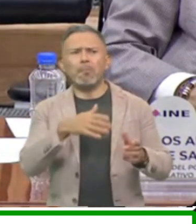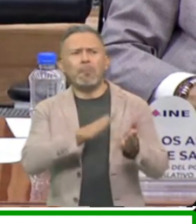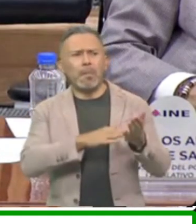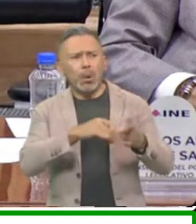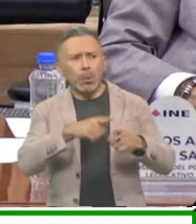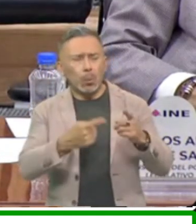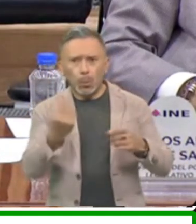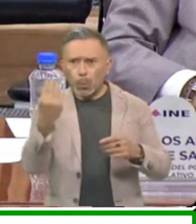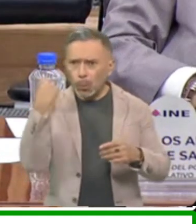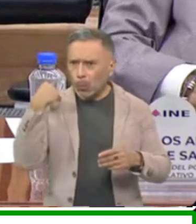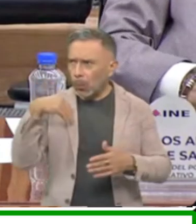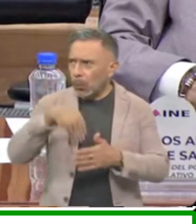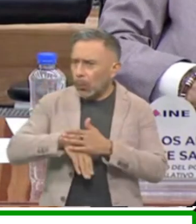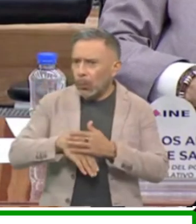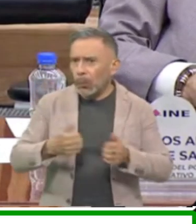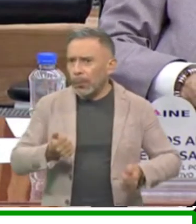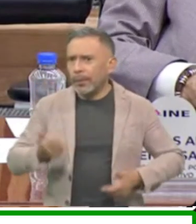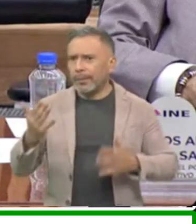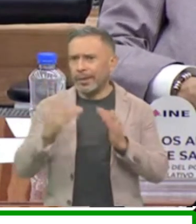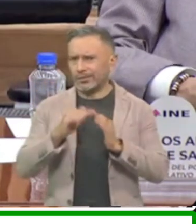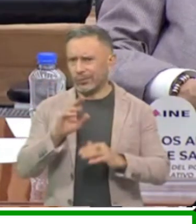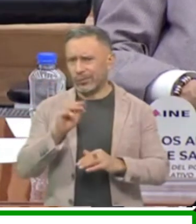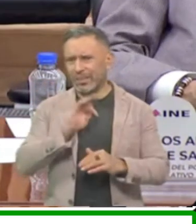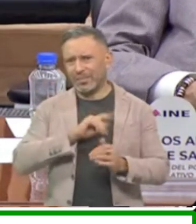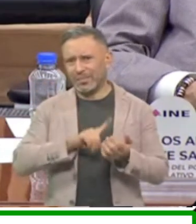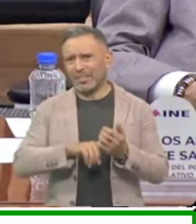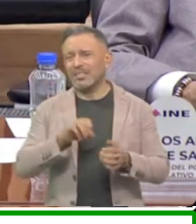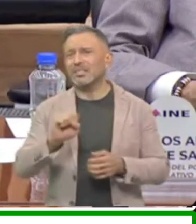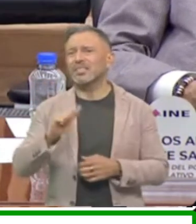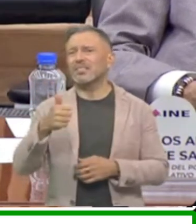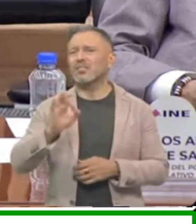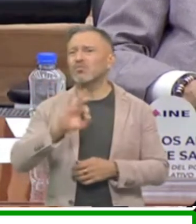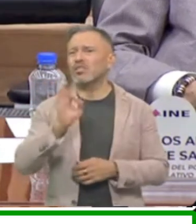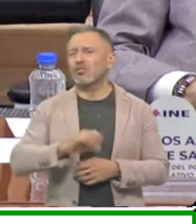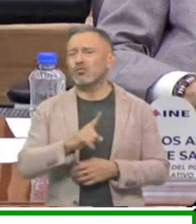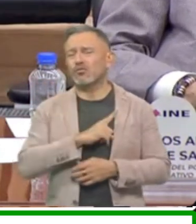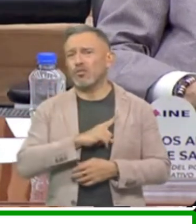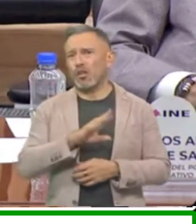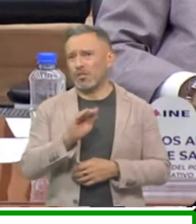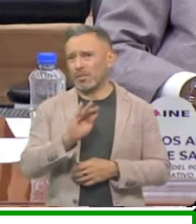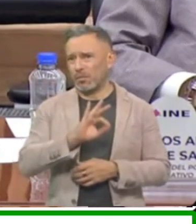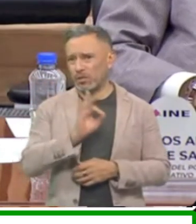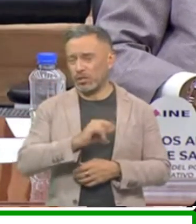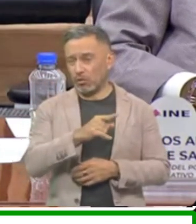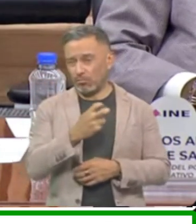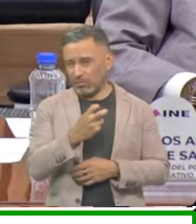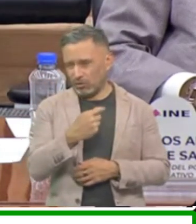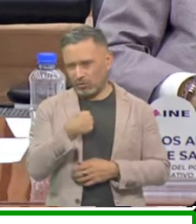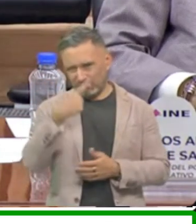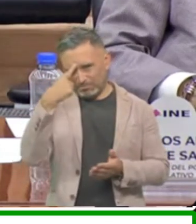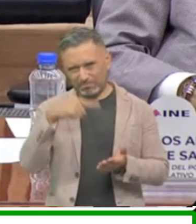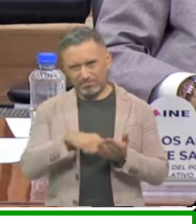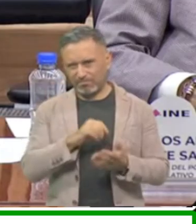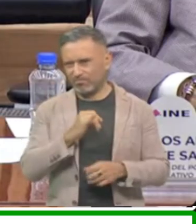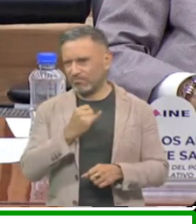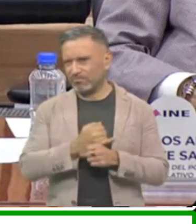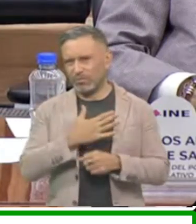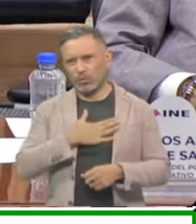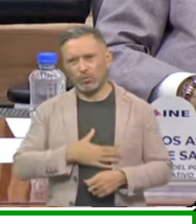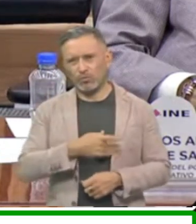no avanzó solo al 63% en el PREP, sino a más del 90%, y no me parece justo que se hagan